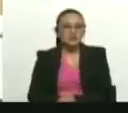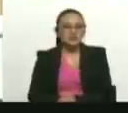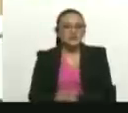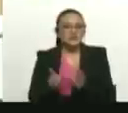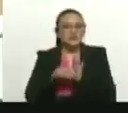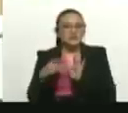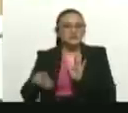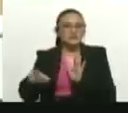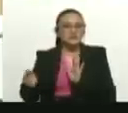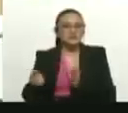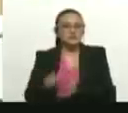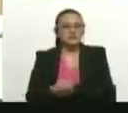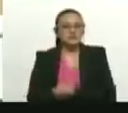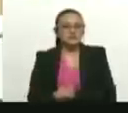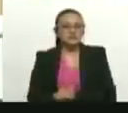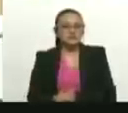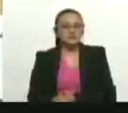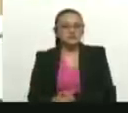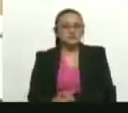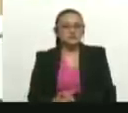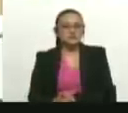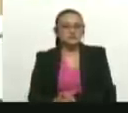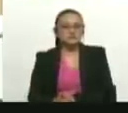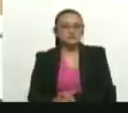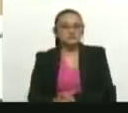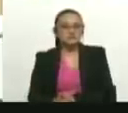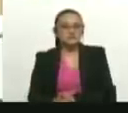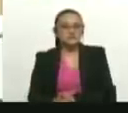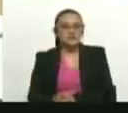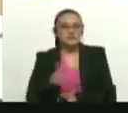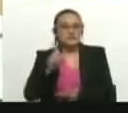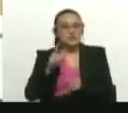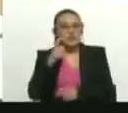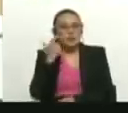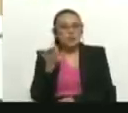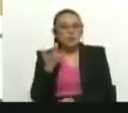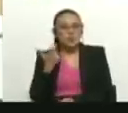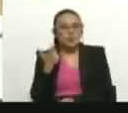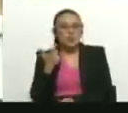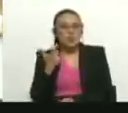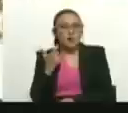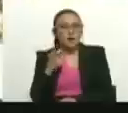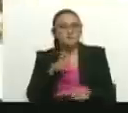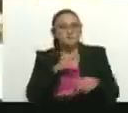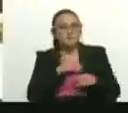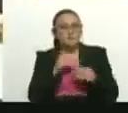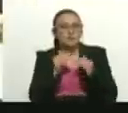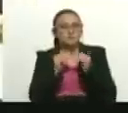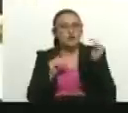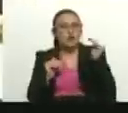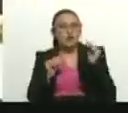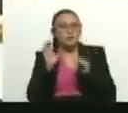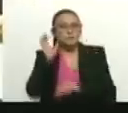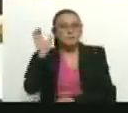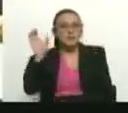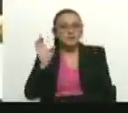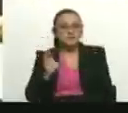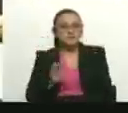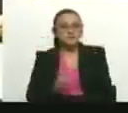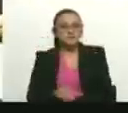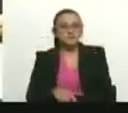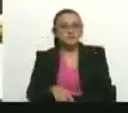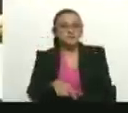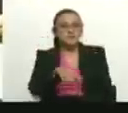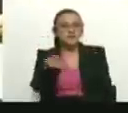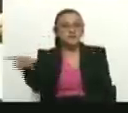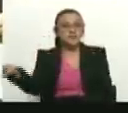derechos fundamentales de nuestro pueblo, que son los que buscan precisamente afectar para desestabilizar el país, porque